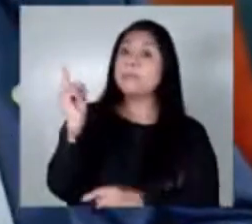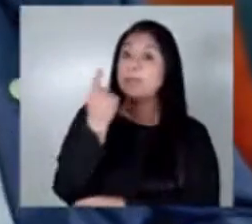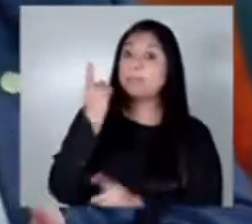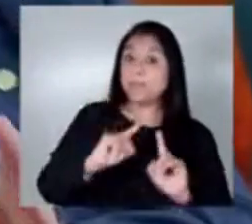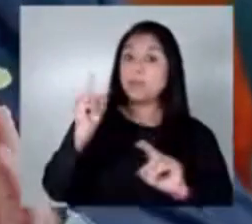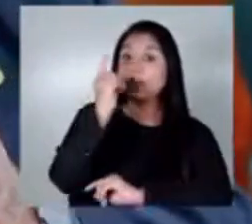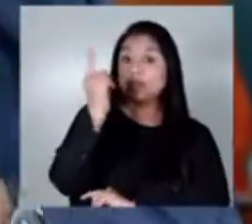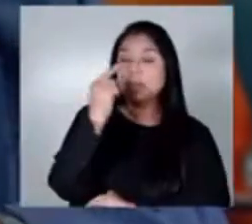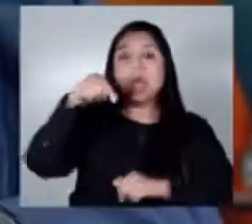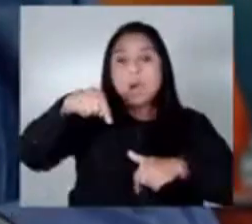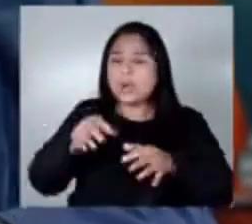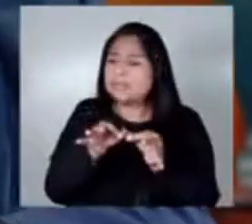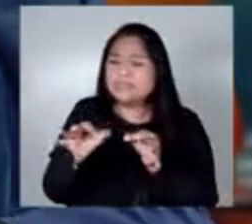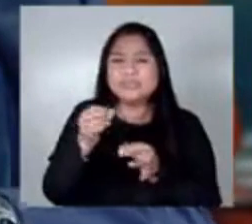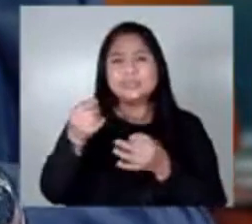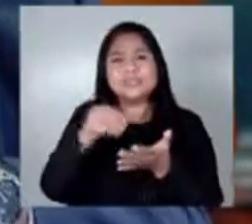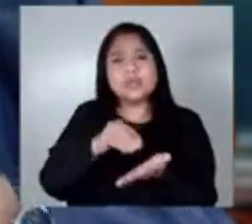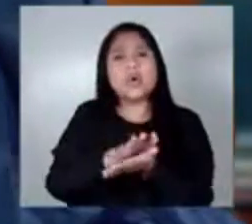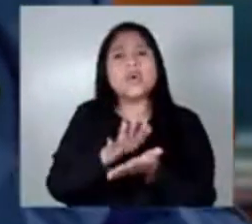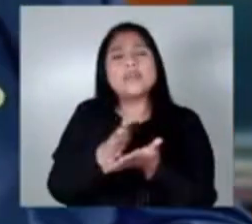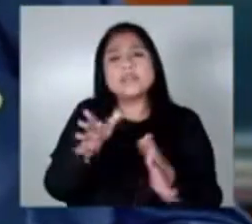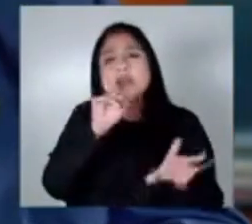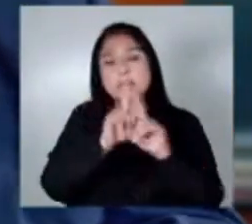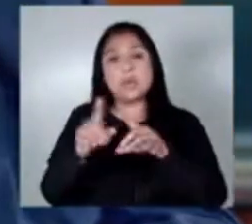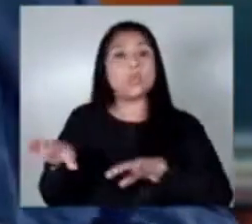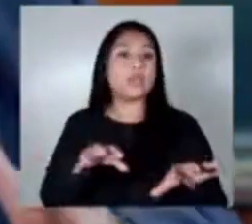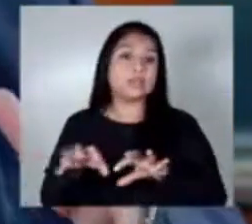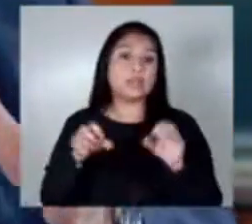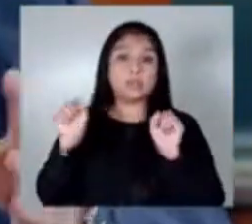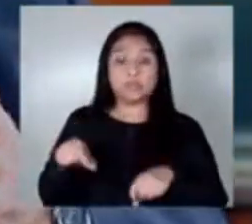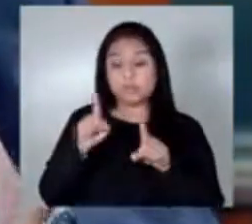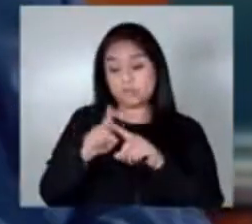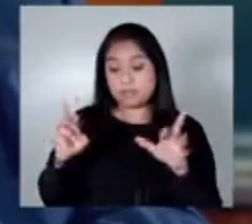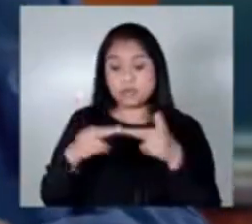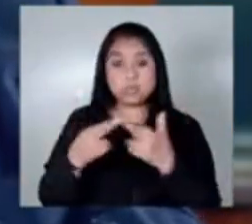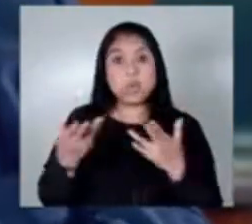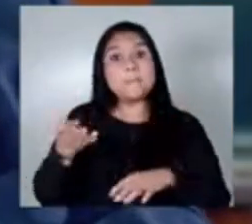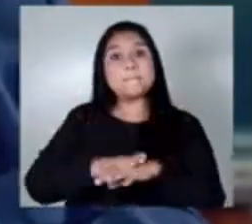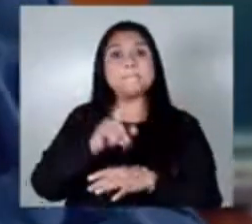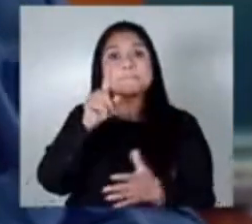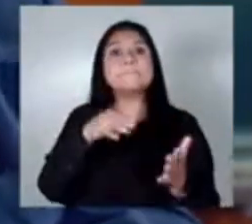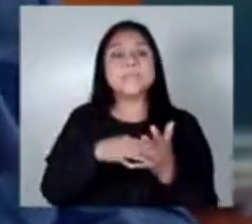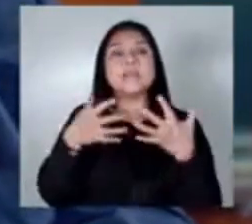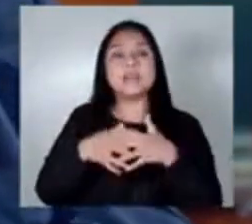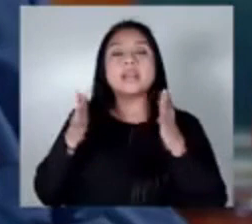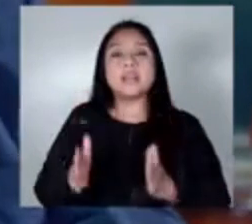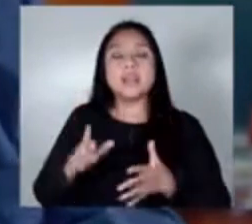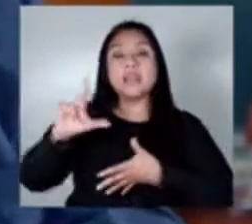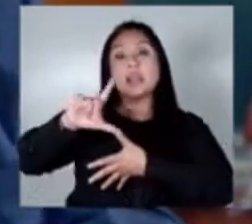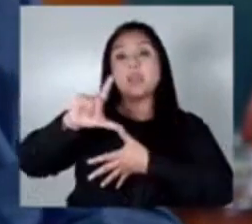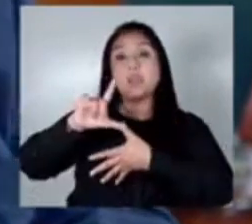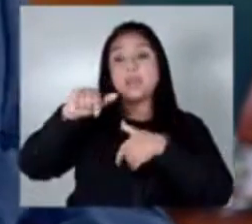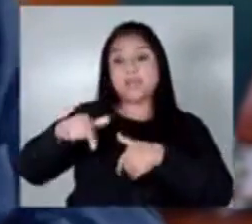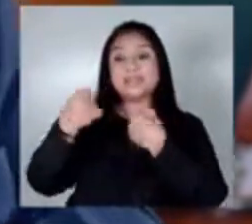importante, estamos a punto de confirmar que un evento que podría reunir hasta 1,000 empresarios de Latinoamérica se